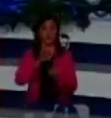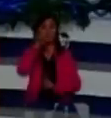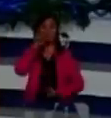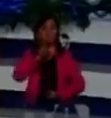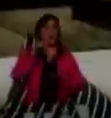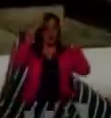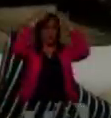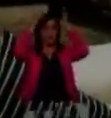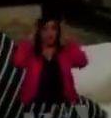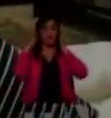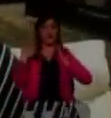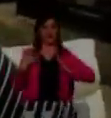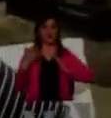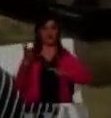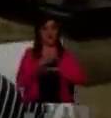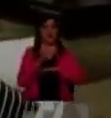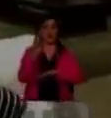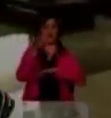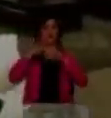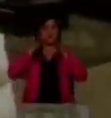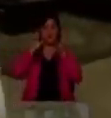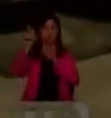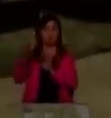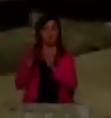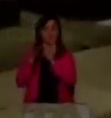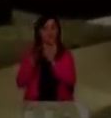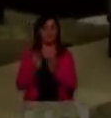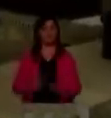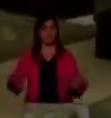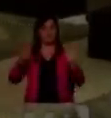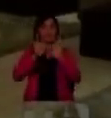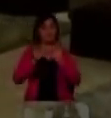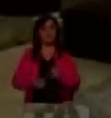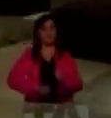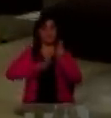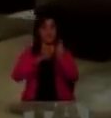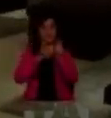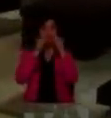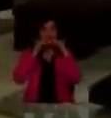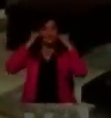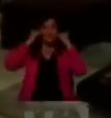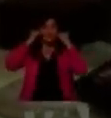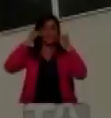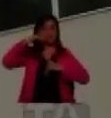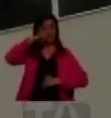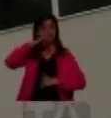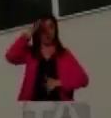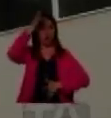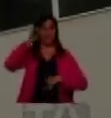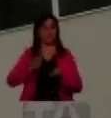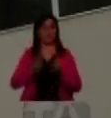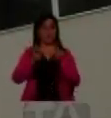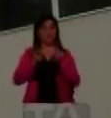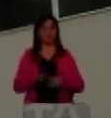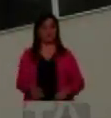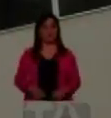del 25 de diciembre. Bueno, y su colaboración será muy importante para entregar sonrisas a los niños con cáncer de Solca